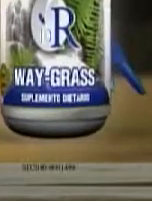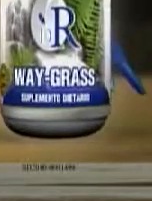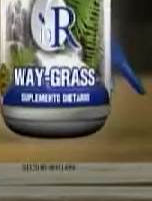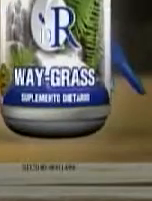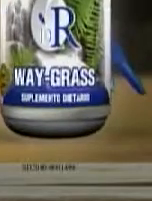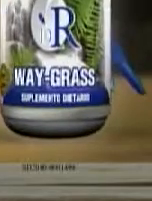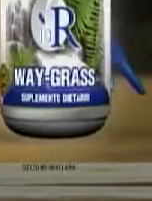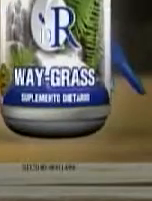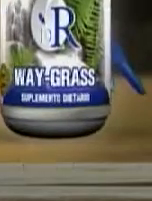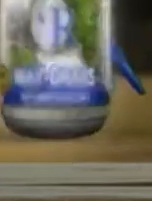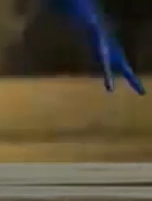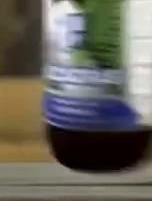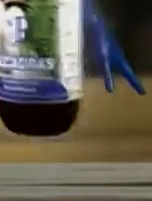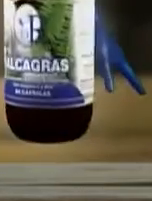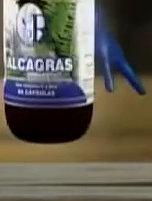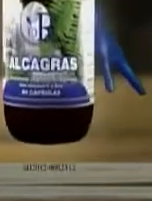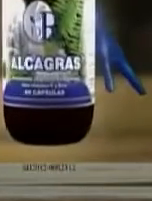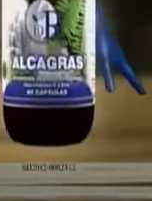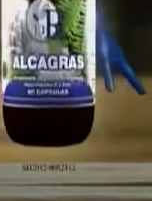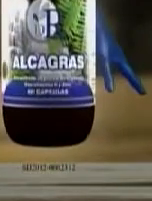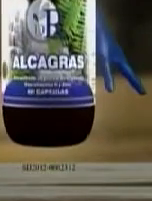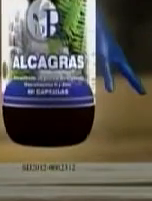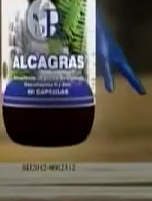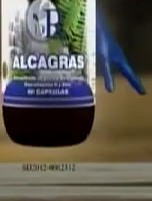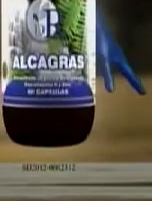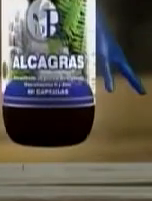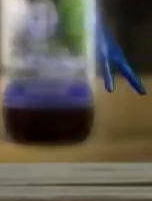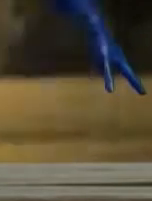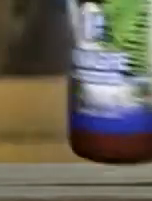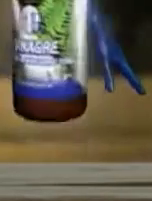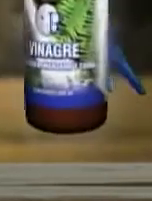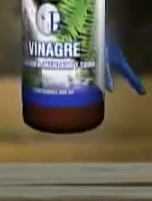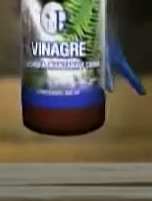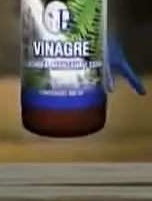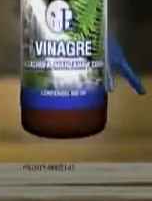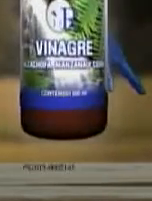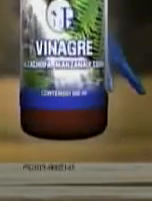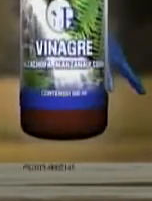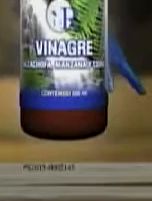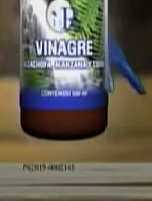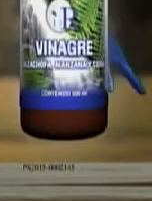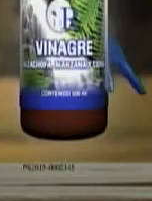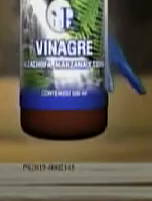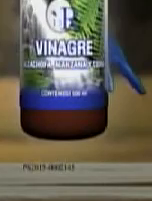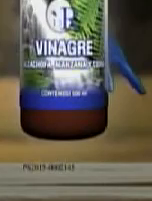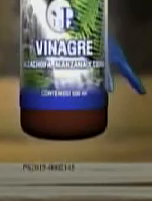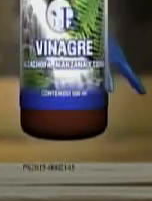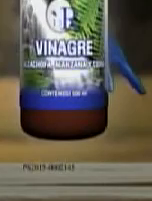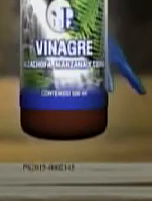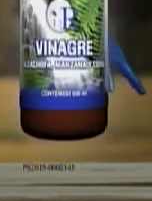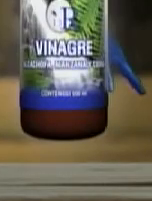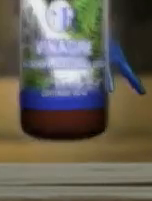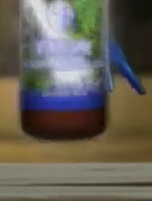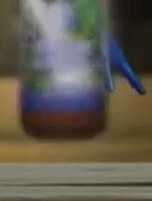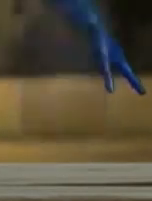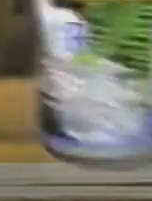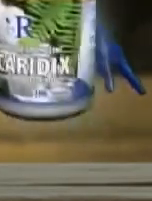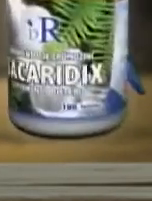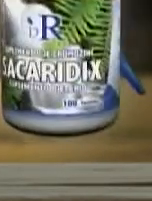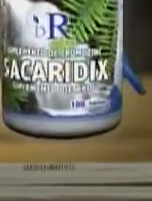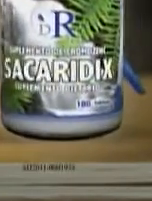para reducir el apetito. Alcagras para limpiar el hígado. Vinagre Dr. Rojas para evitar la absorción de grasas